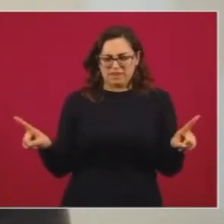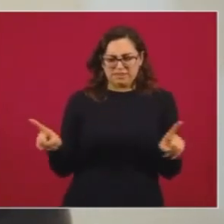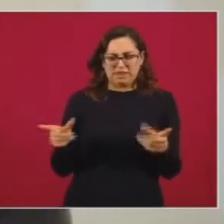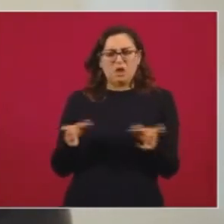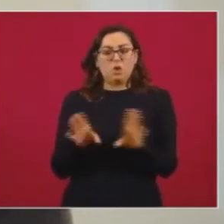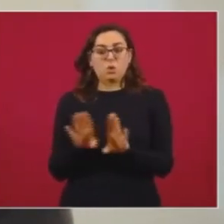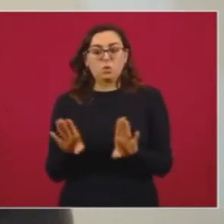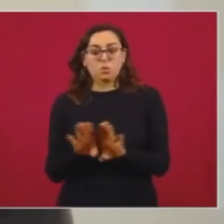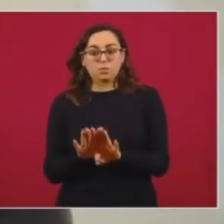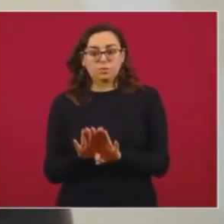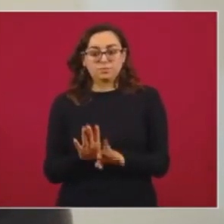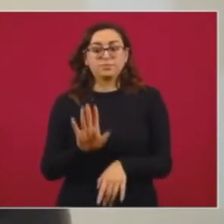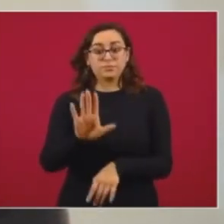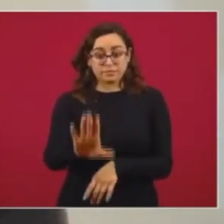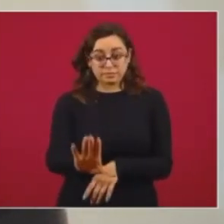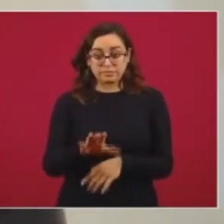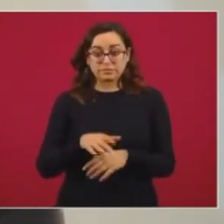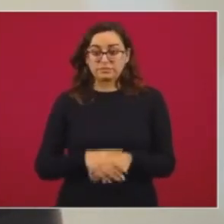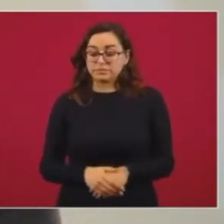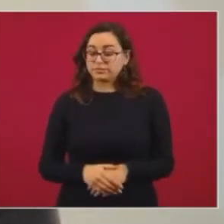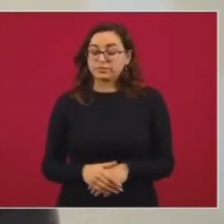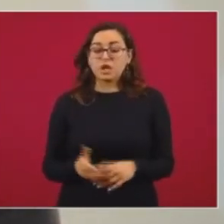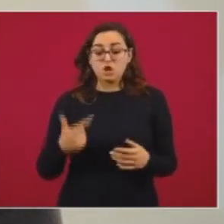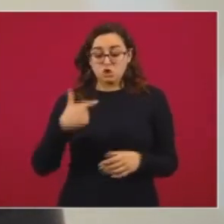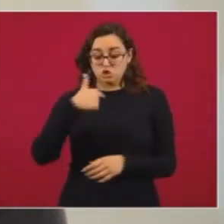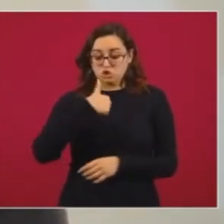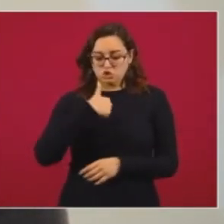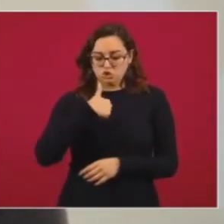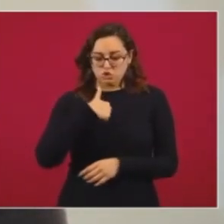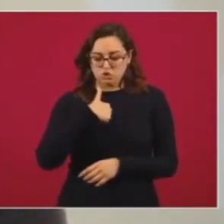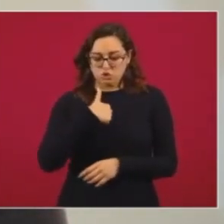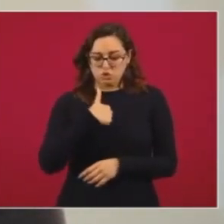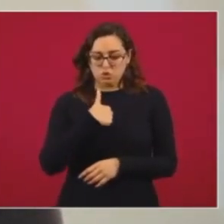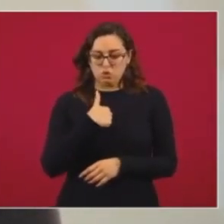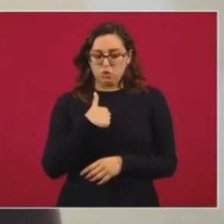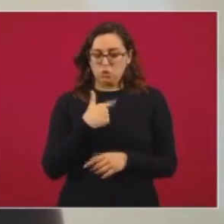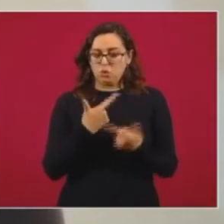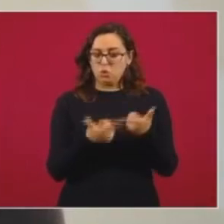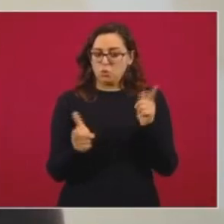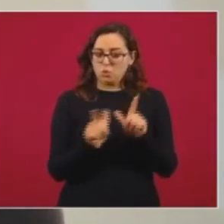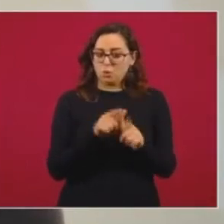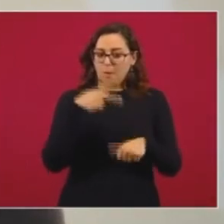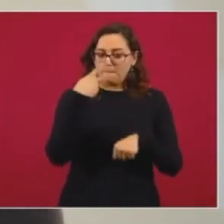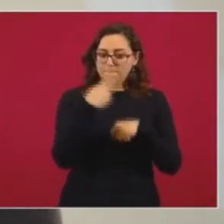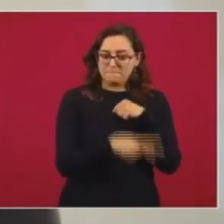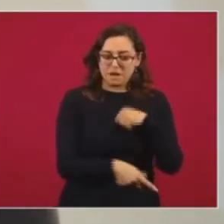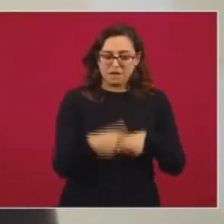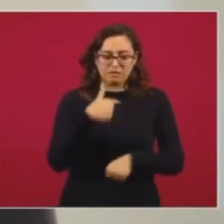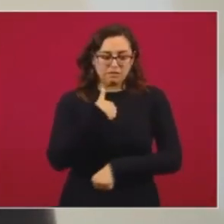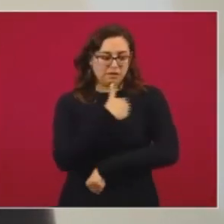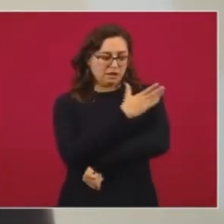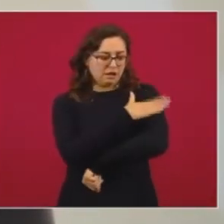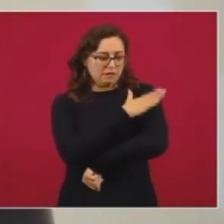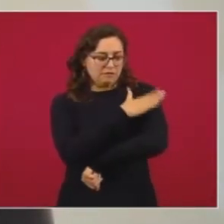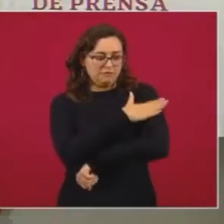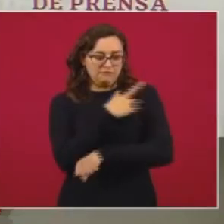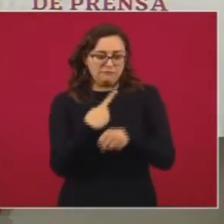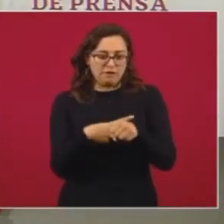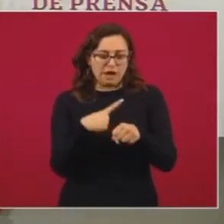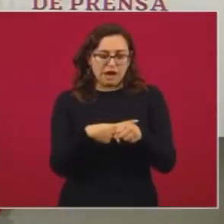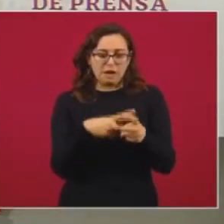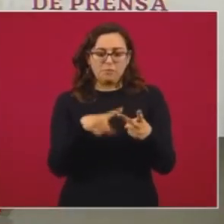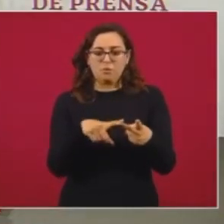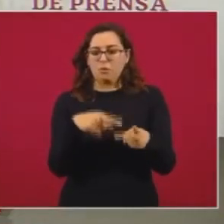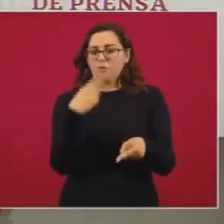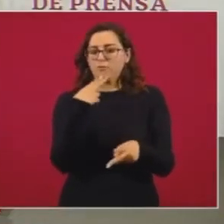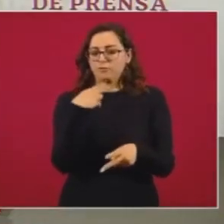identifico dentro de un grupo de riesgo, es decir, soy una persona que padece hipertensión, que tengo a lo mejor